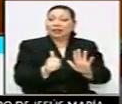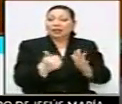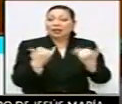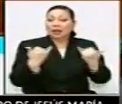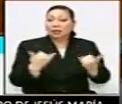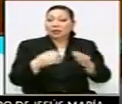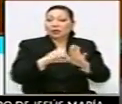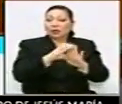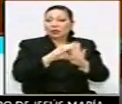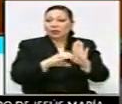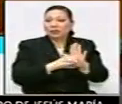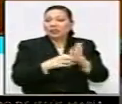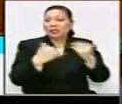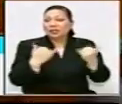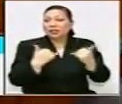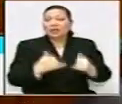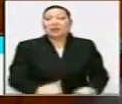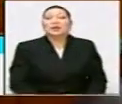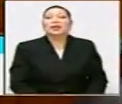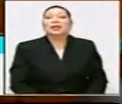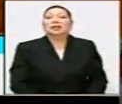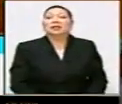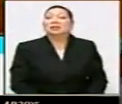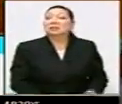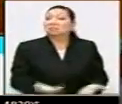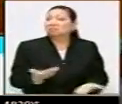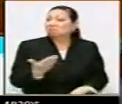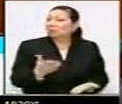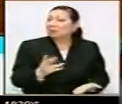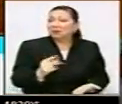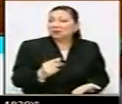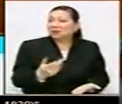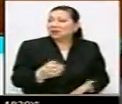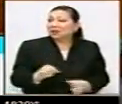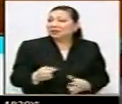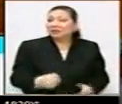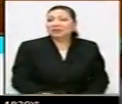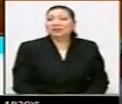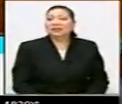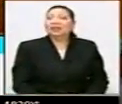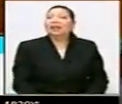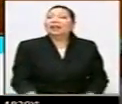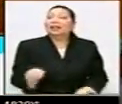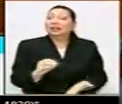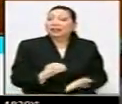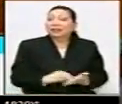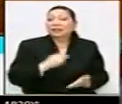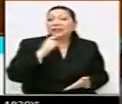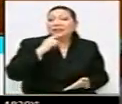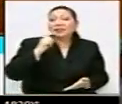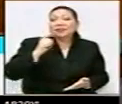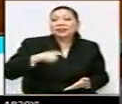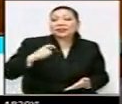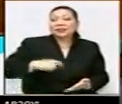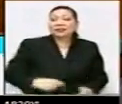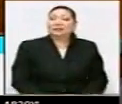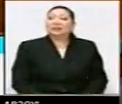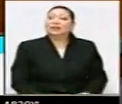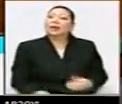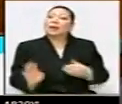actual Constitución vigente, que en ciernes no hacen sino reiterar la necesidad